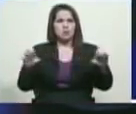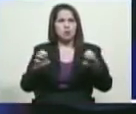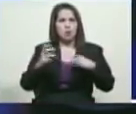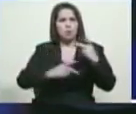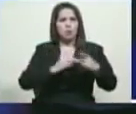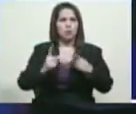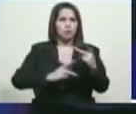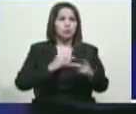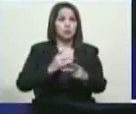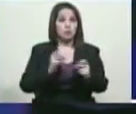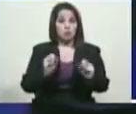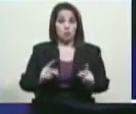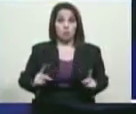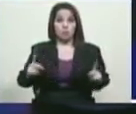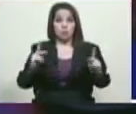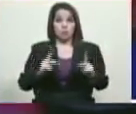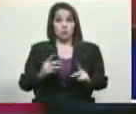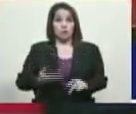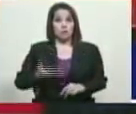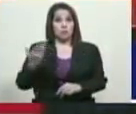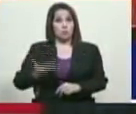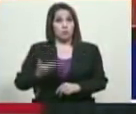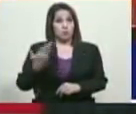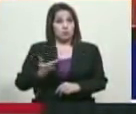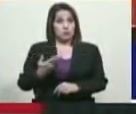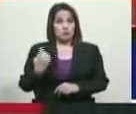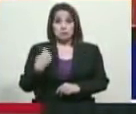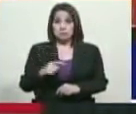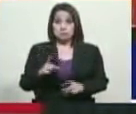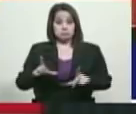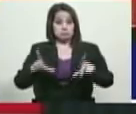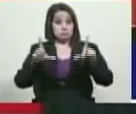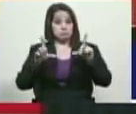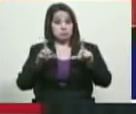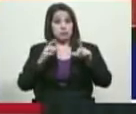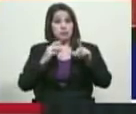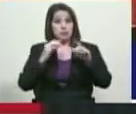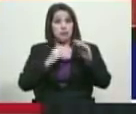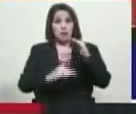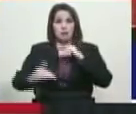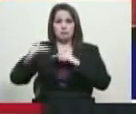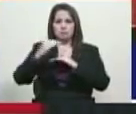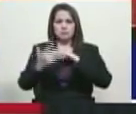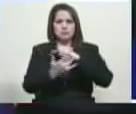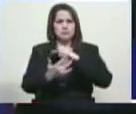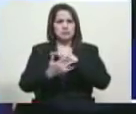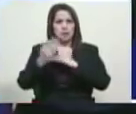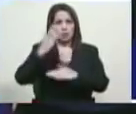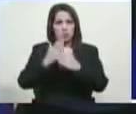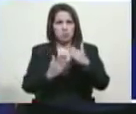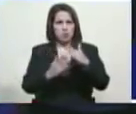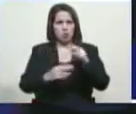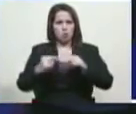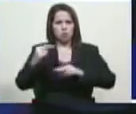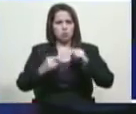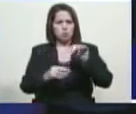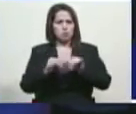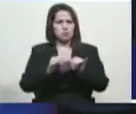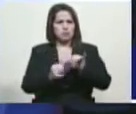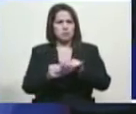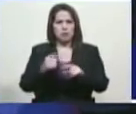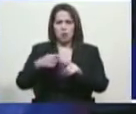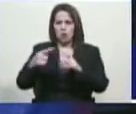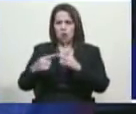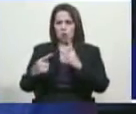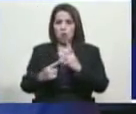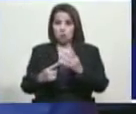una gran oportunidad para quienes deseen obtener el título en técnico medio también en áreas como la construcción civil y agropecuaria. Y es que ha